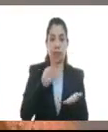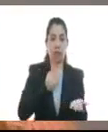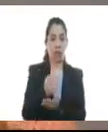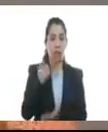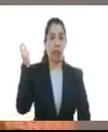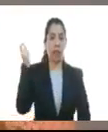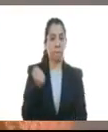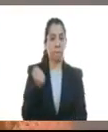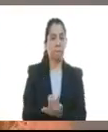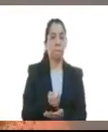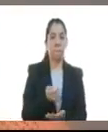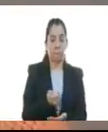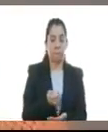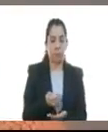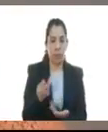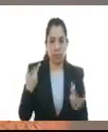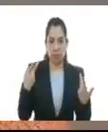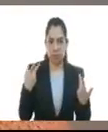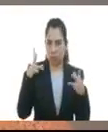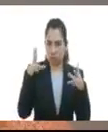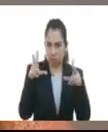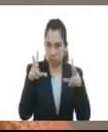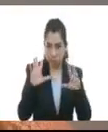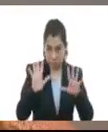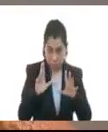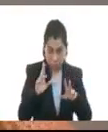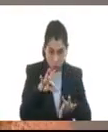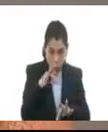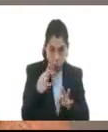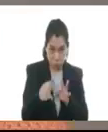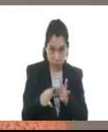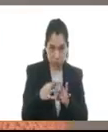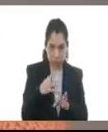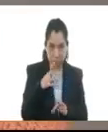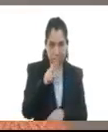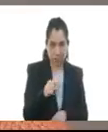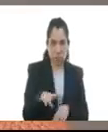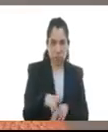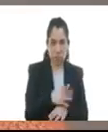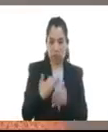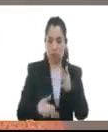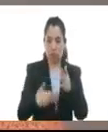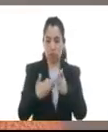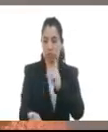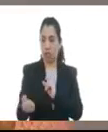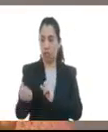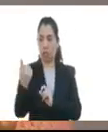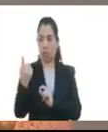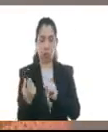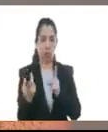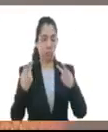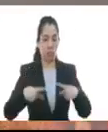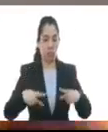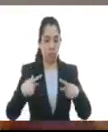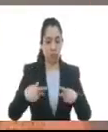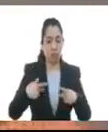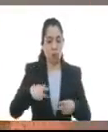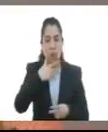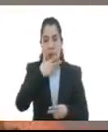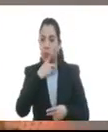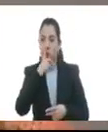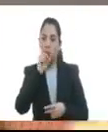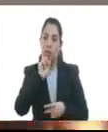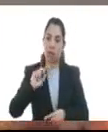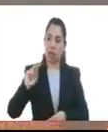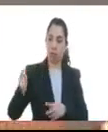con todos los que quedaron libres? ¿Qué pasa con todos esos procesos que quedaron abiertos y que por una u otra razón